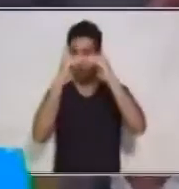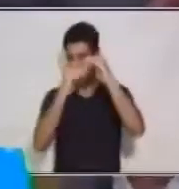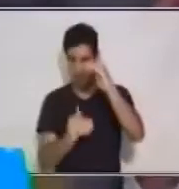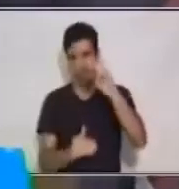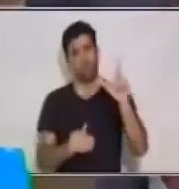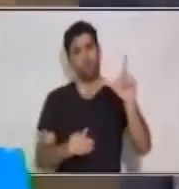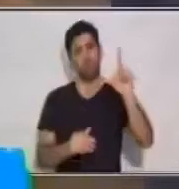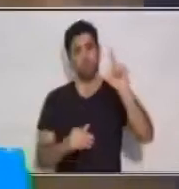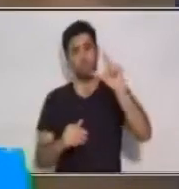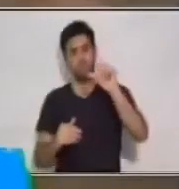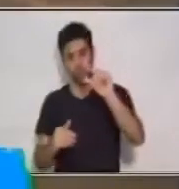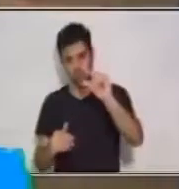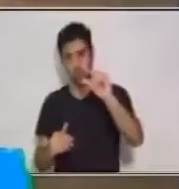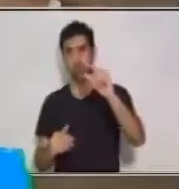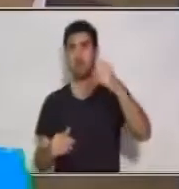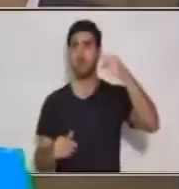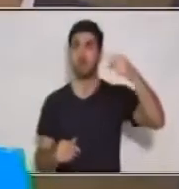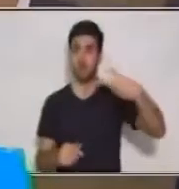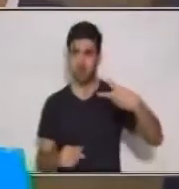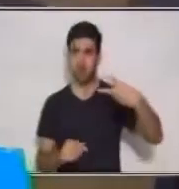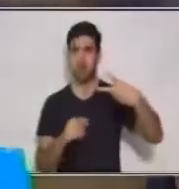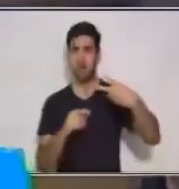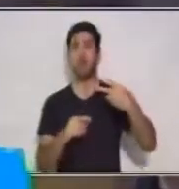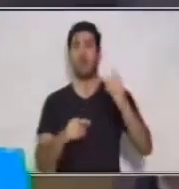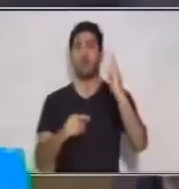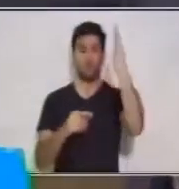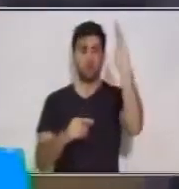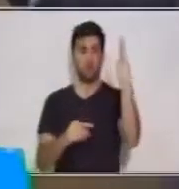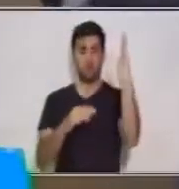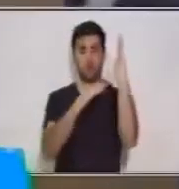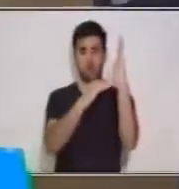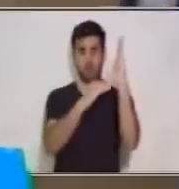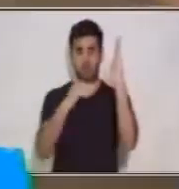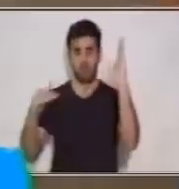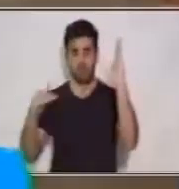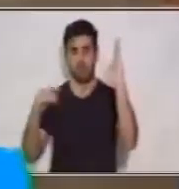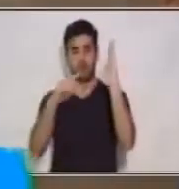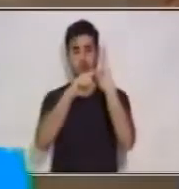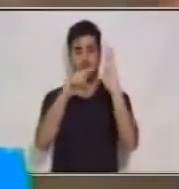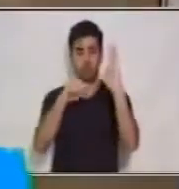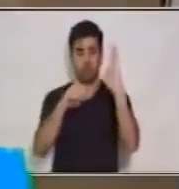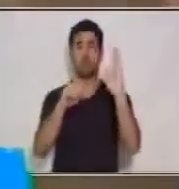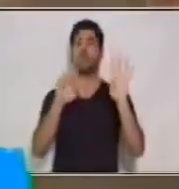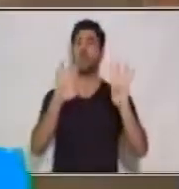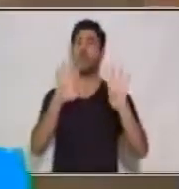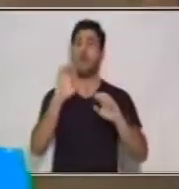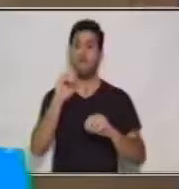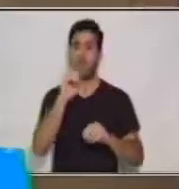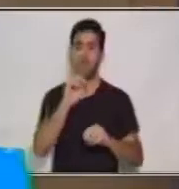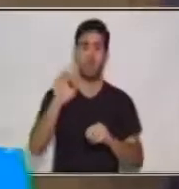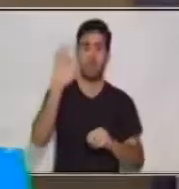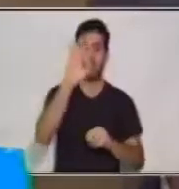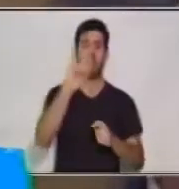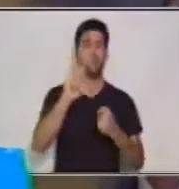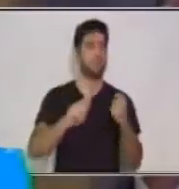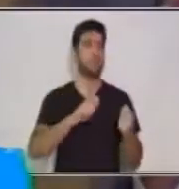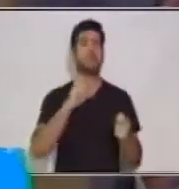Se llamará ángulo recto al que tiene exactamente 90